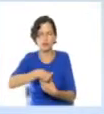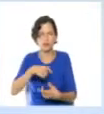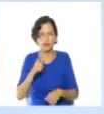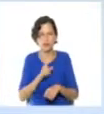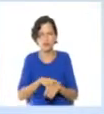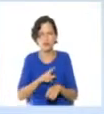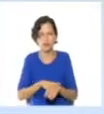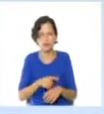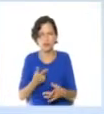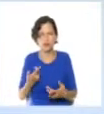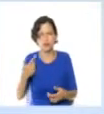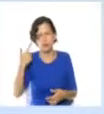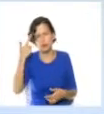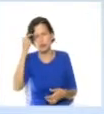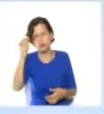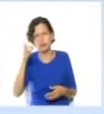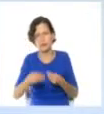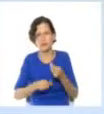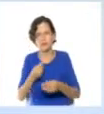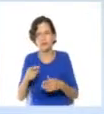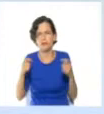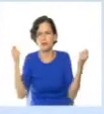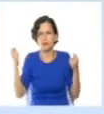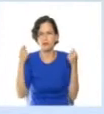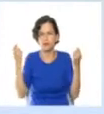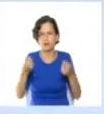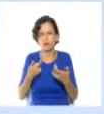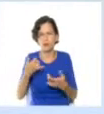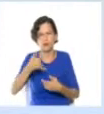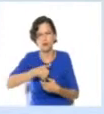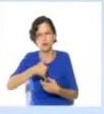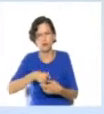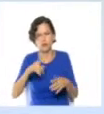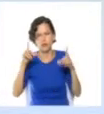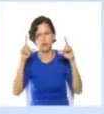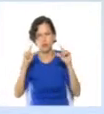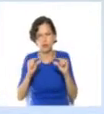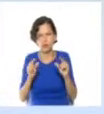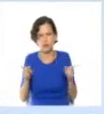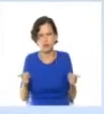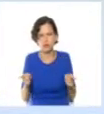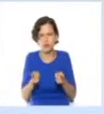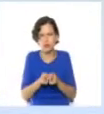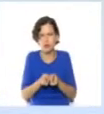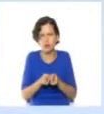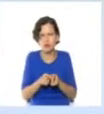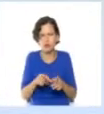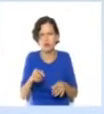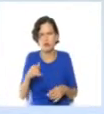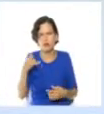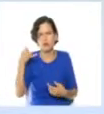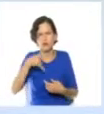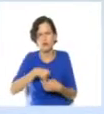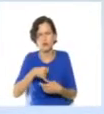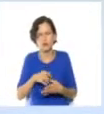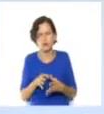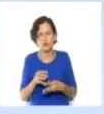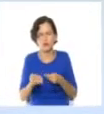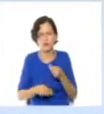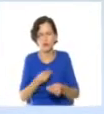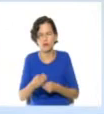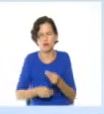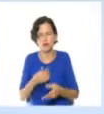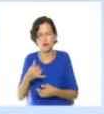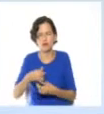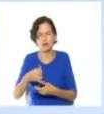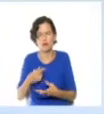tiempo prudencial para que ellos hagan una campaña electoral muy pequeña, hacer un microcierre de campaña y luego hacer elecciones. Estas elecciones en